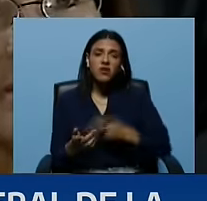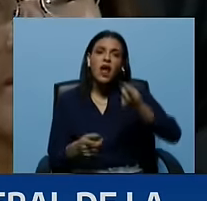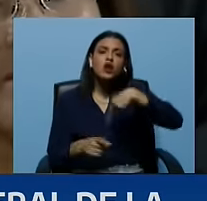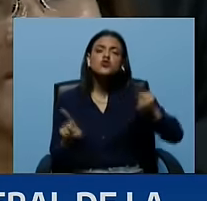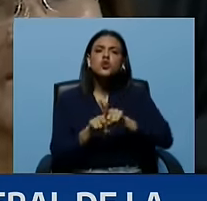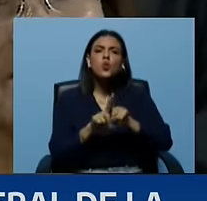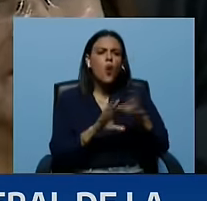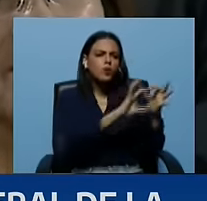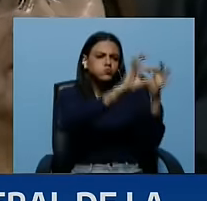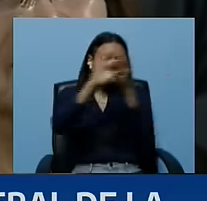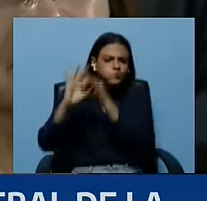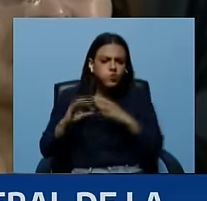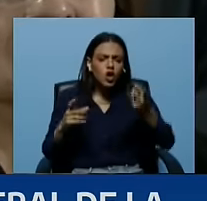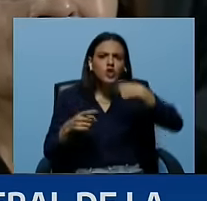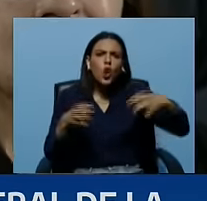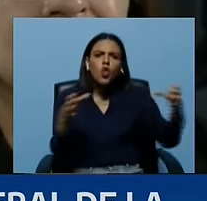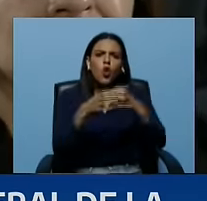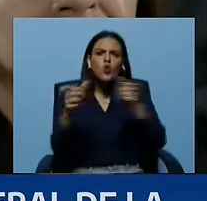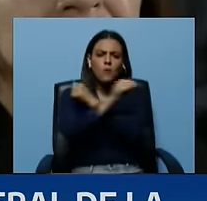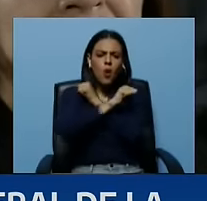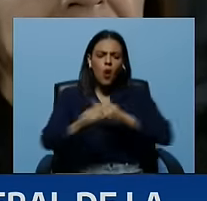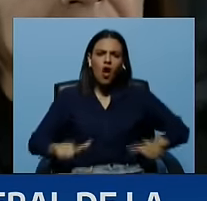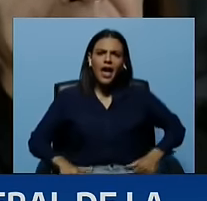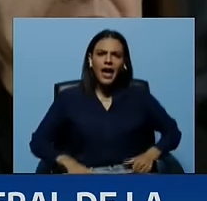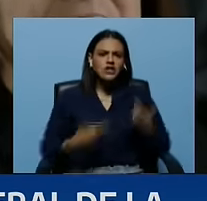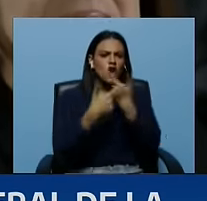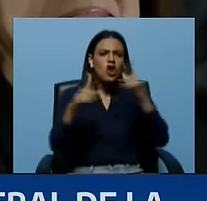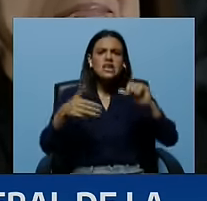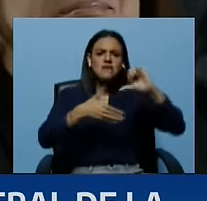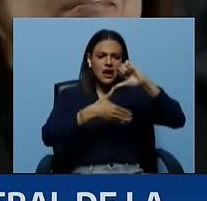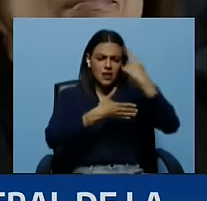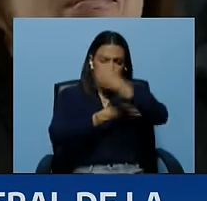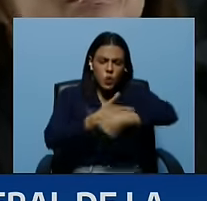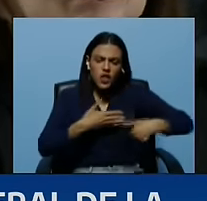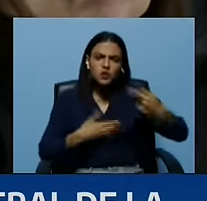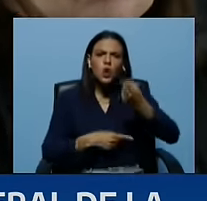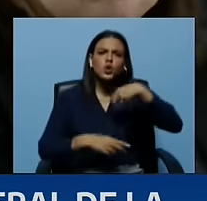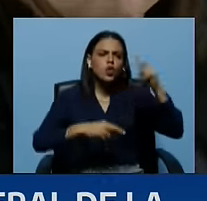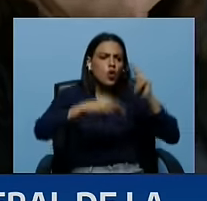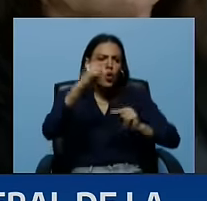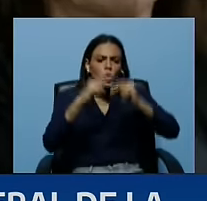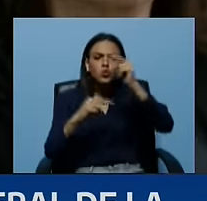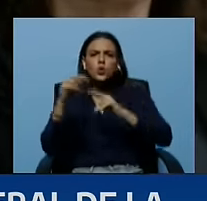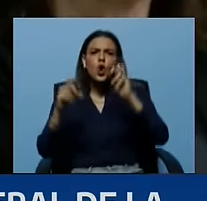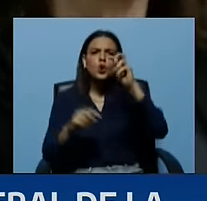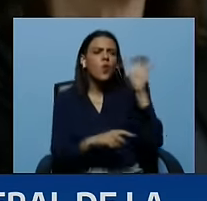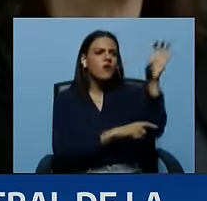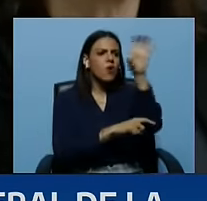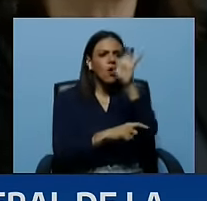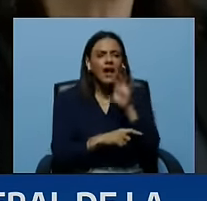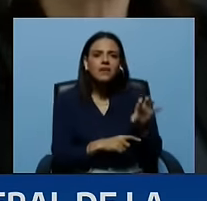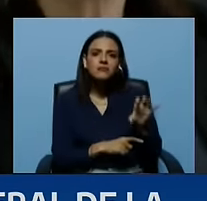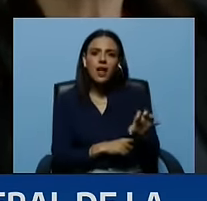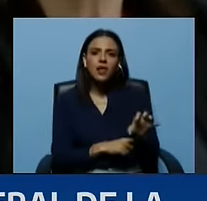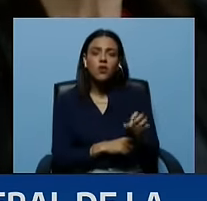ejército, Libertador del Sur, y estábamos construyendo el nuevo Estado, confederado. La traición lo impidió.